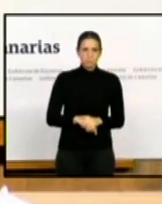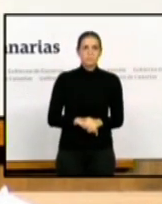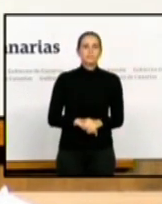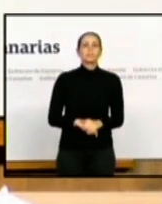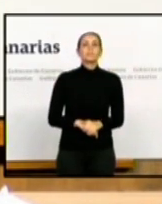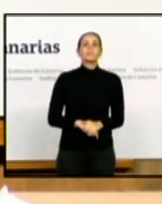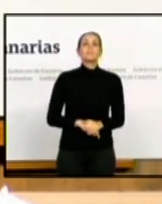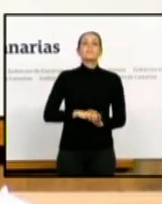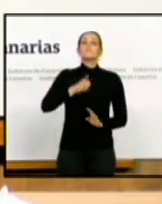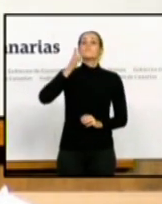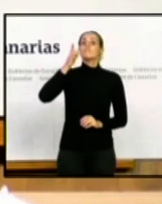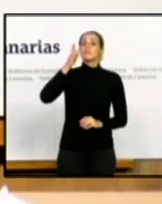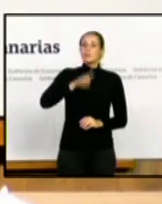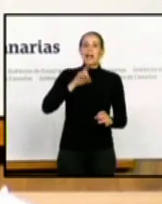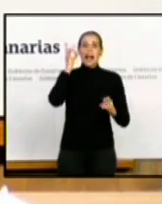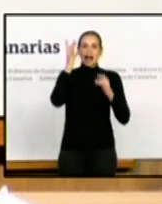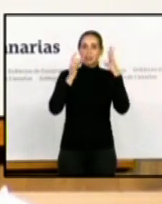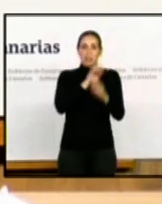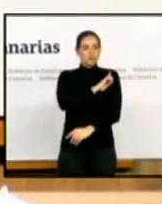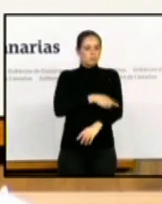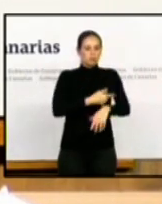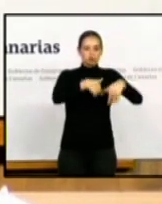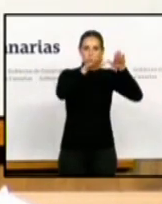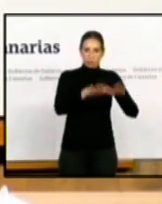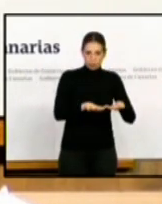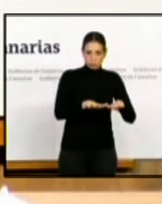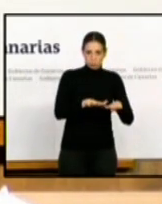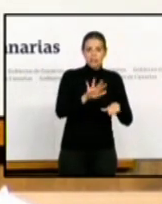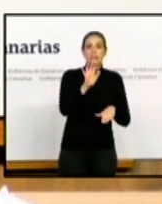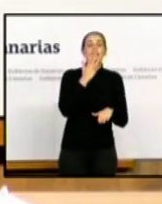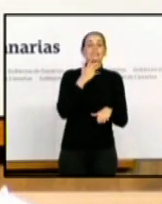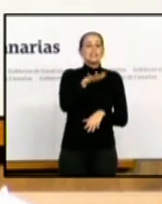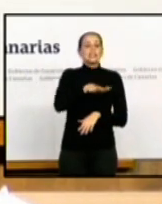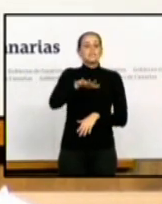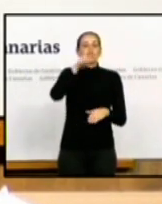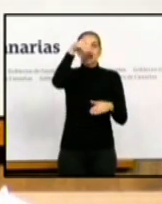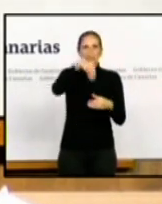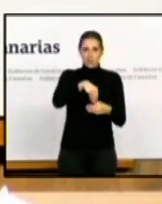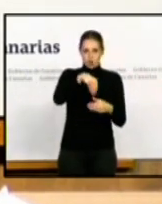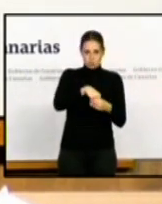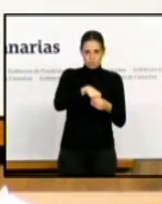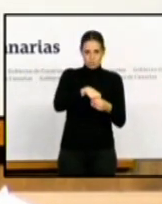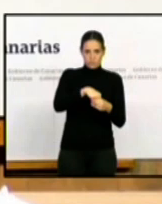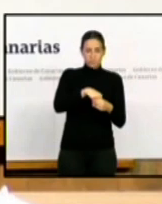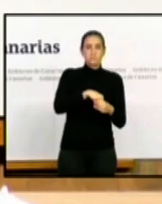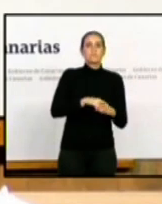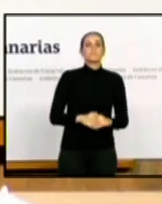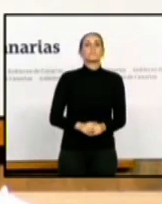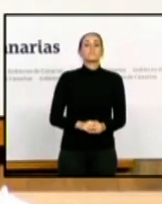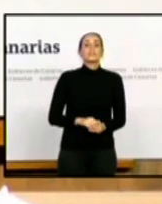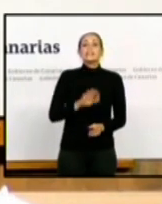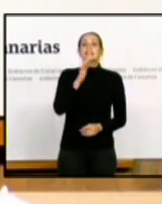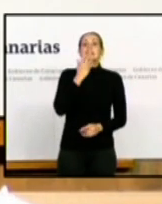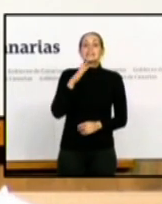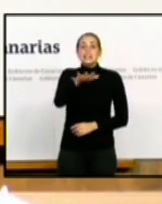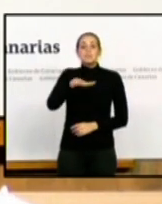se suspende toda actividad deportiva que se haga en los espacios interiores y aquella que se haga en los espacios